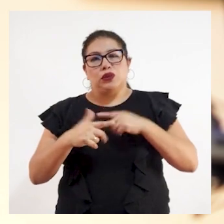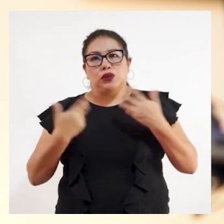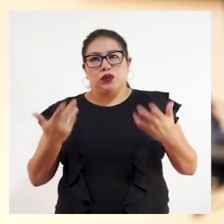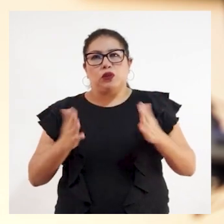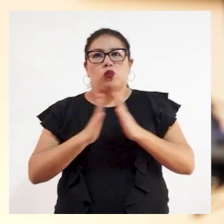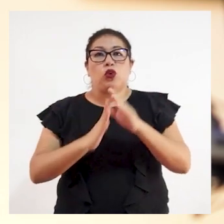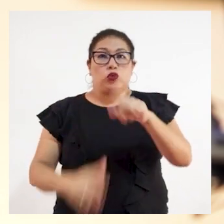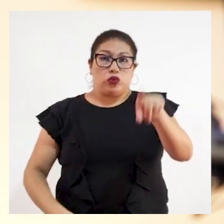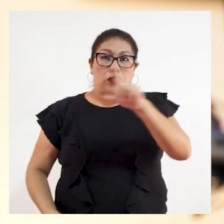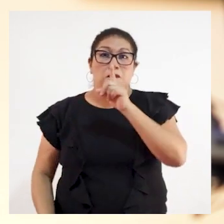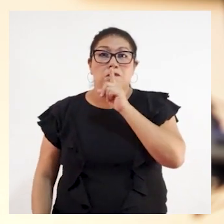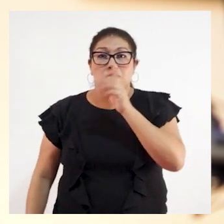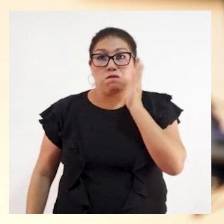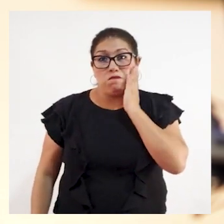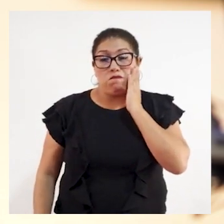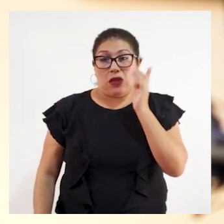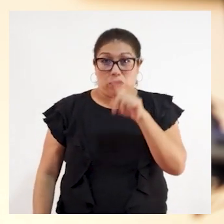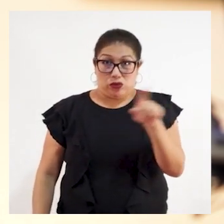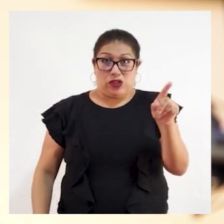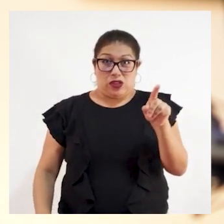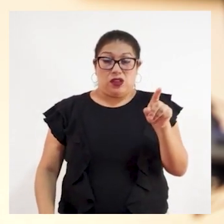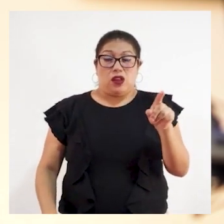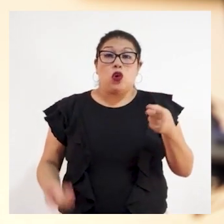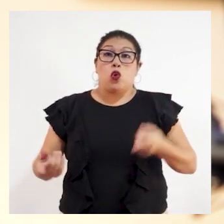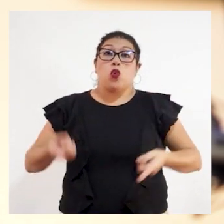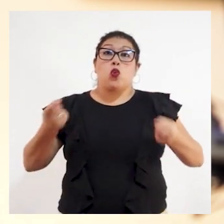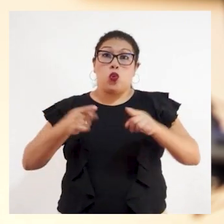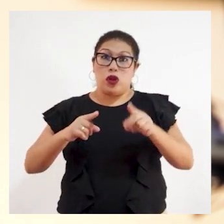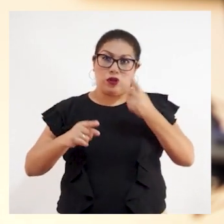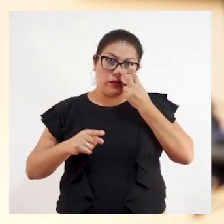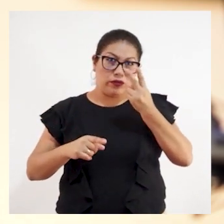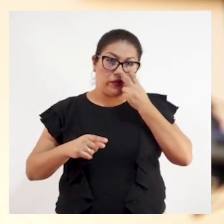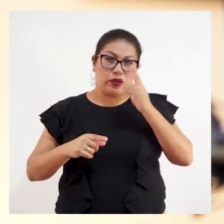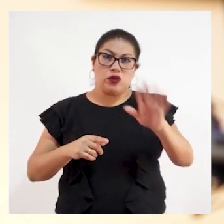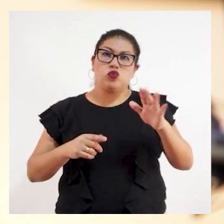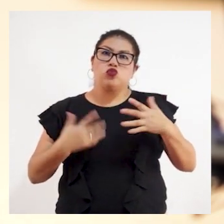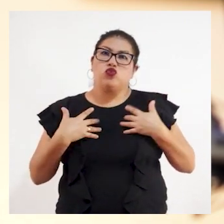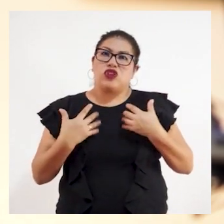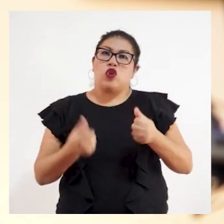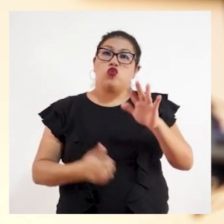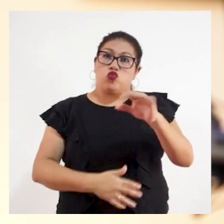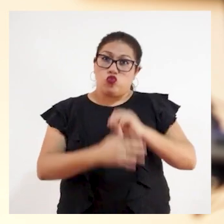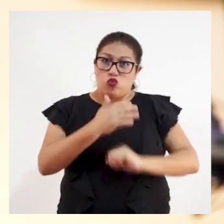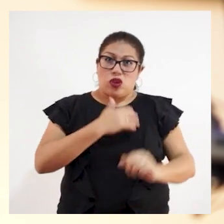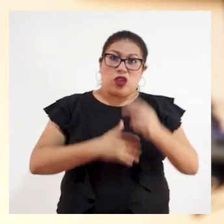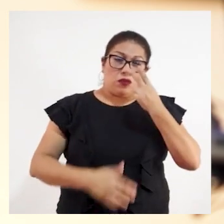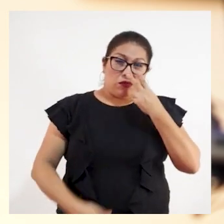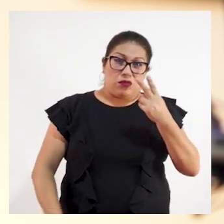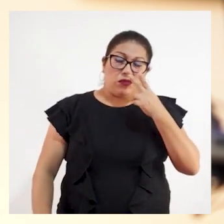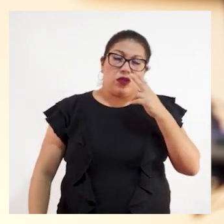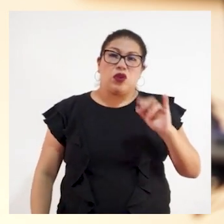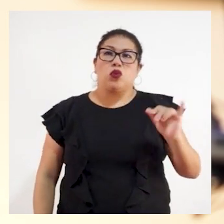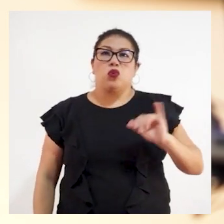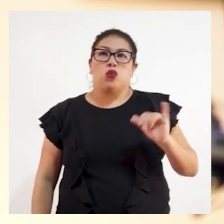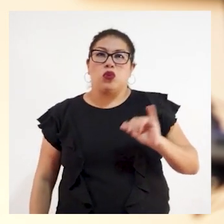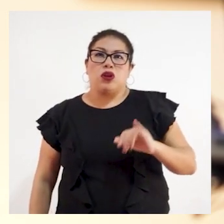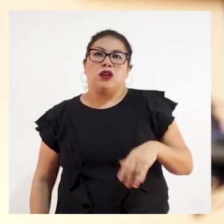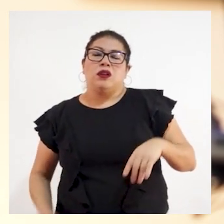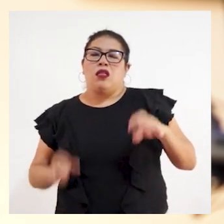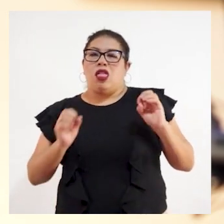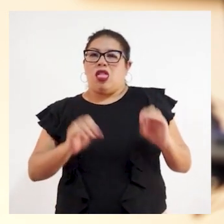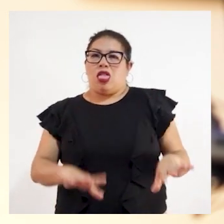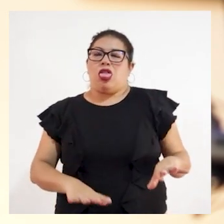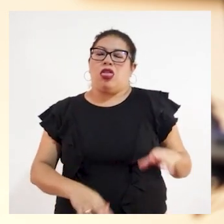a todos los progenitores que ante la situación de salud de sus hijos tienden a abandonar